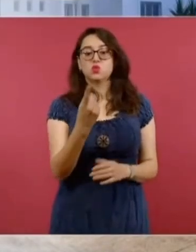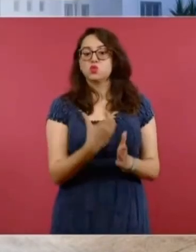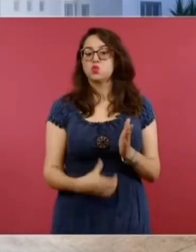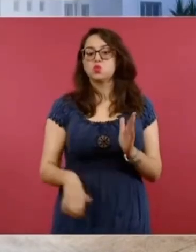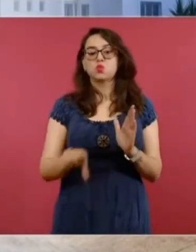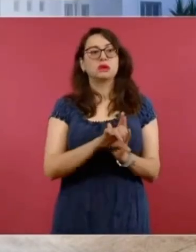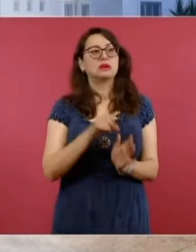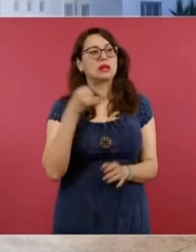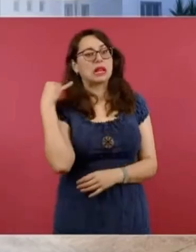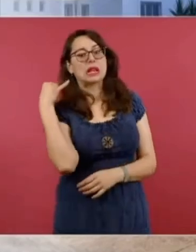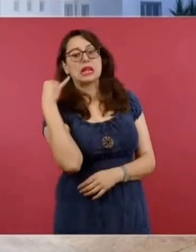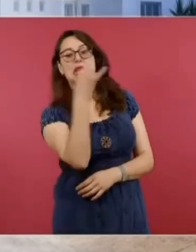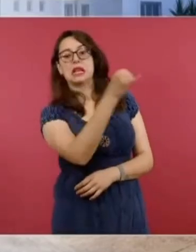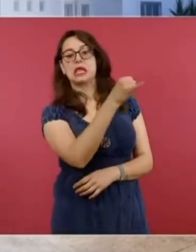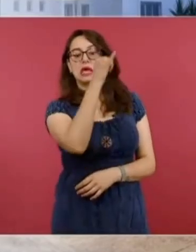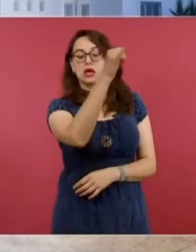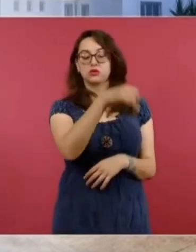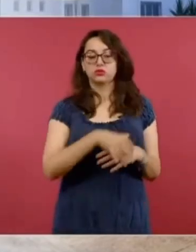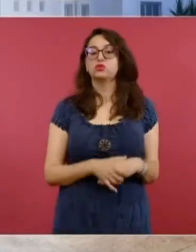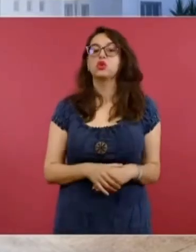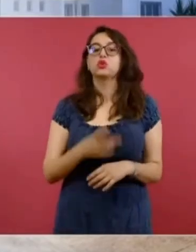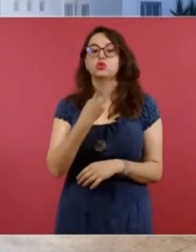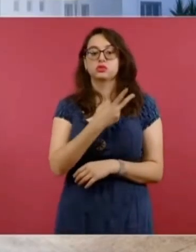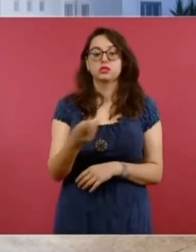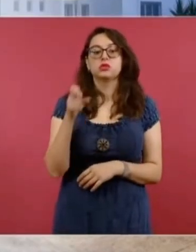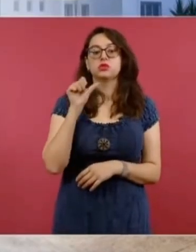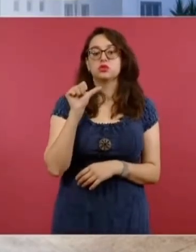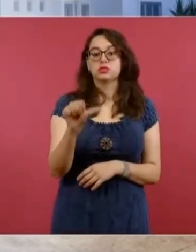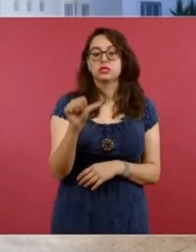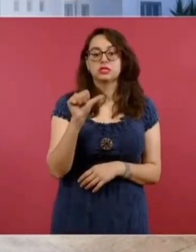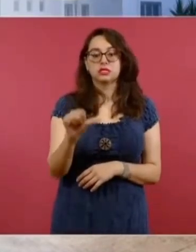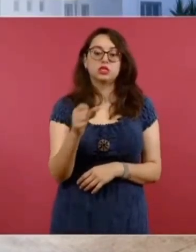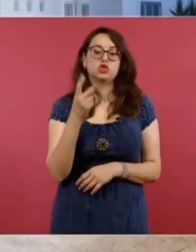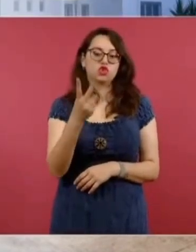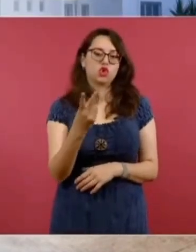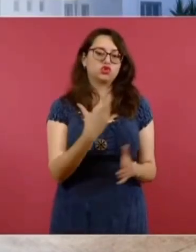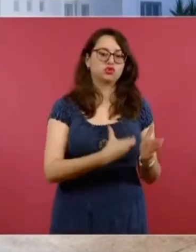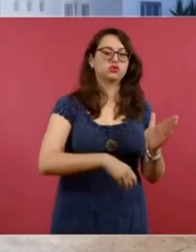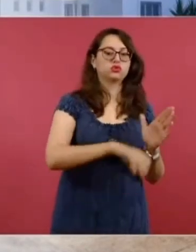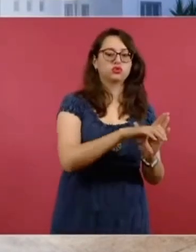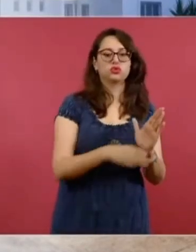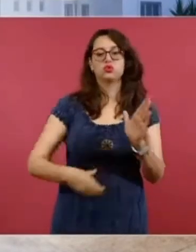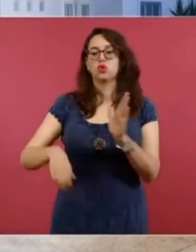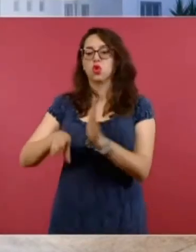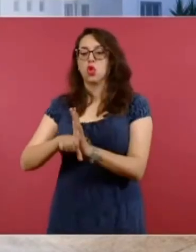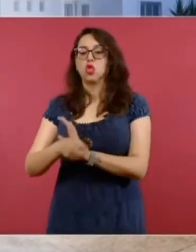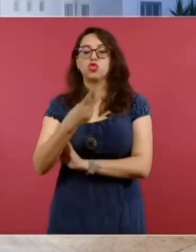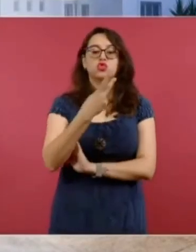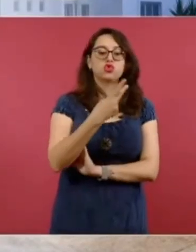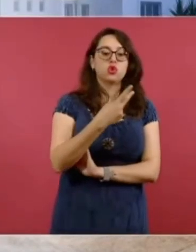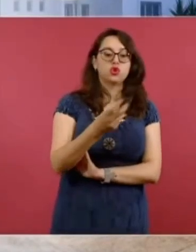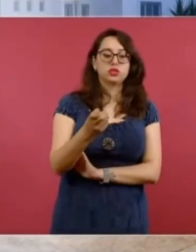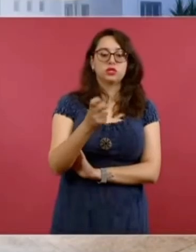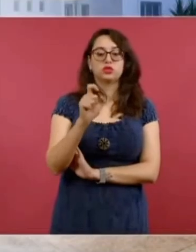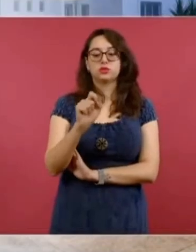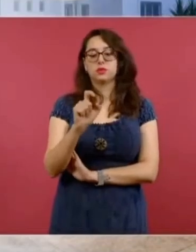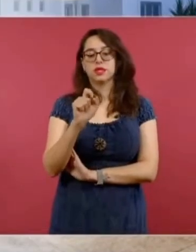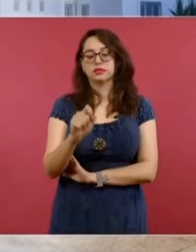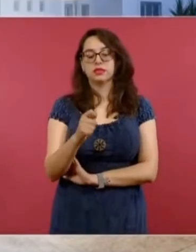apartados. También 216 centros de salud de 2 consultorios y 222 de 3 a